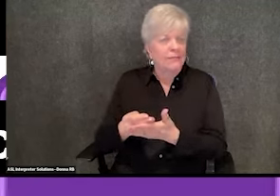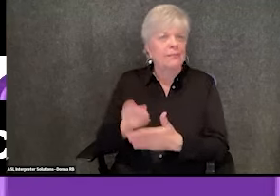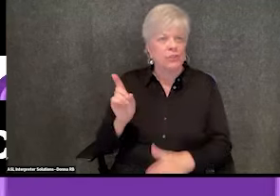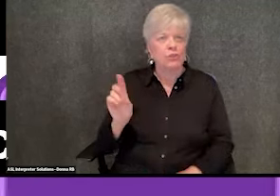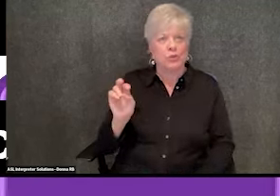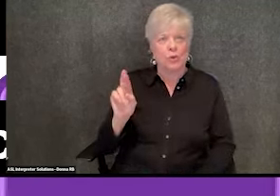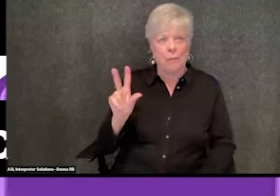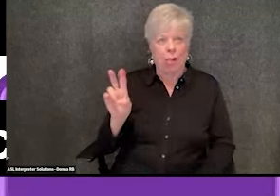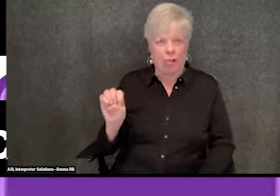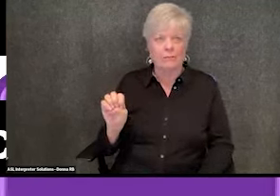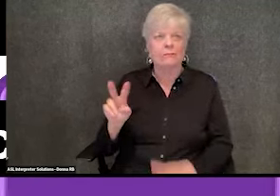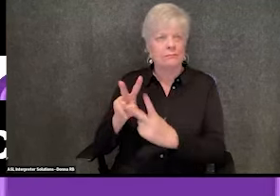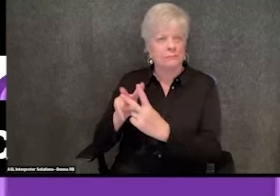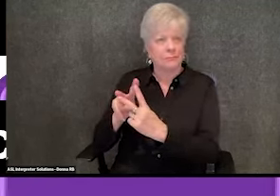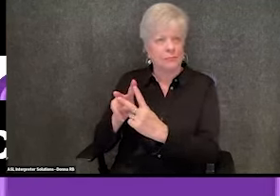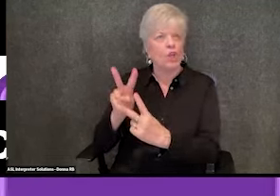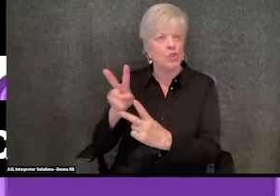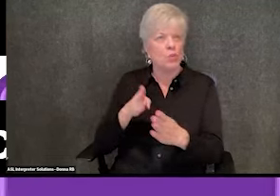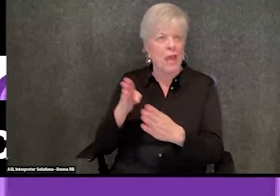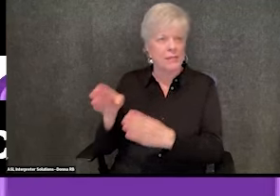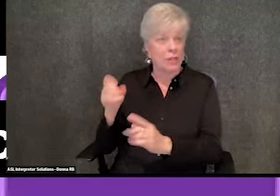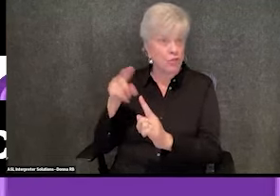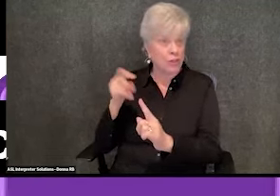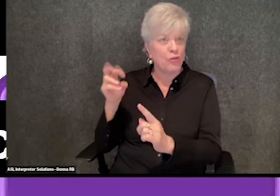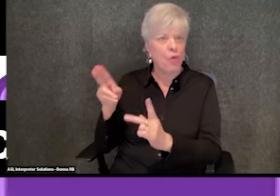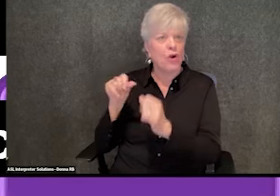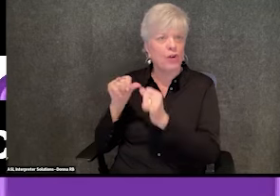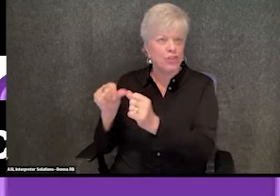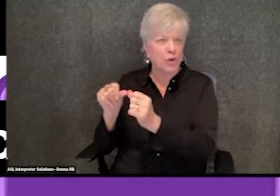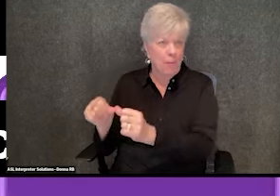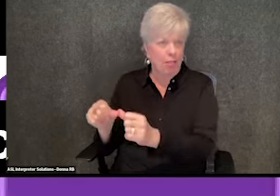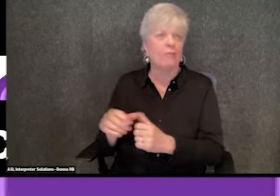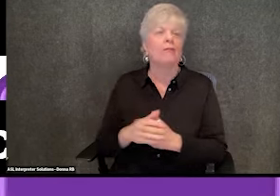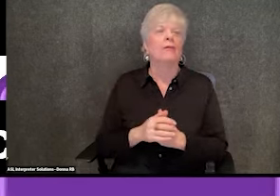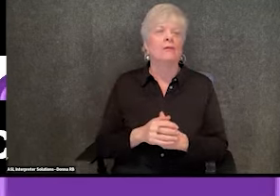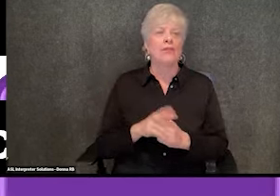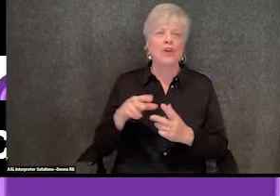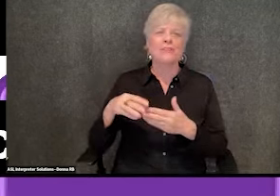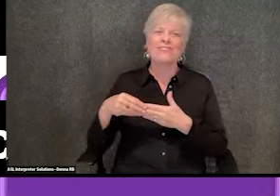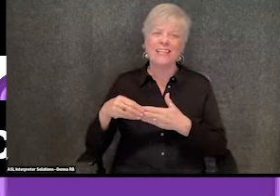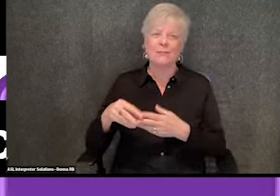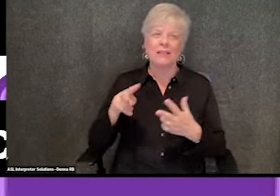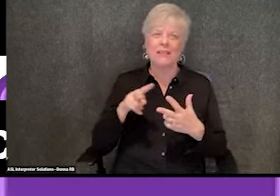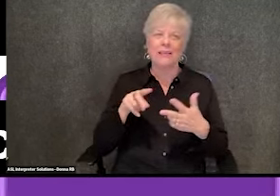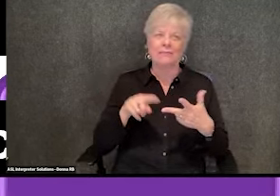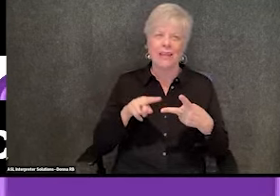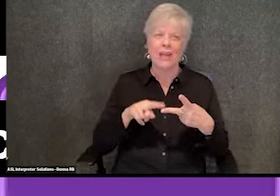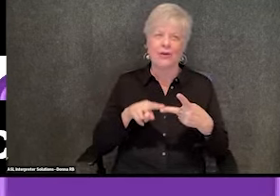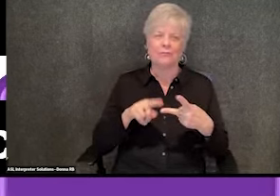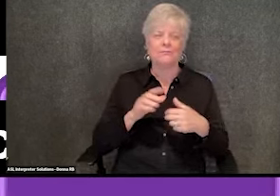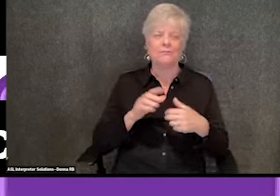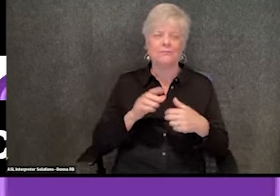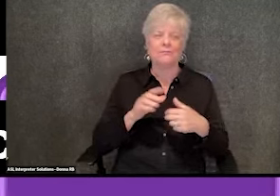siempre puede tener acceso a su dinero y puede pagar su renta o sus facturas o lo que